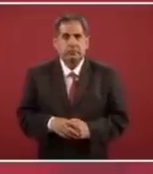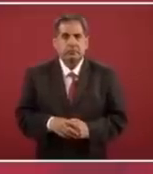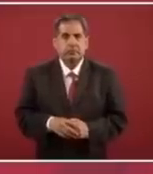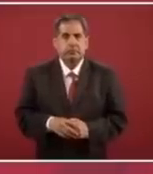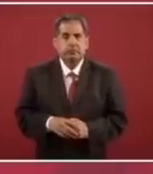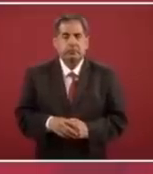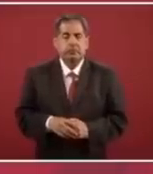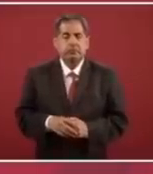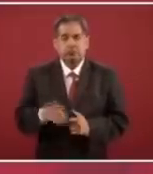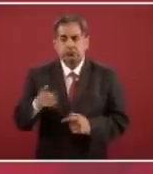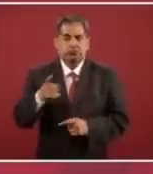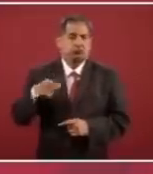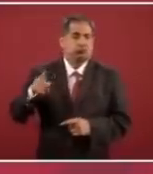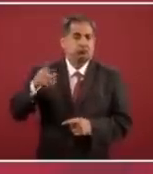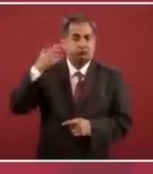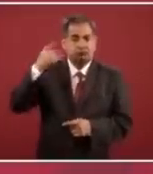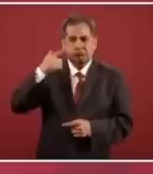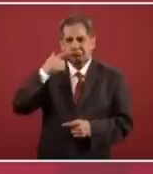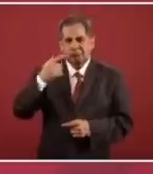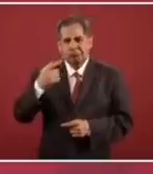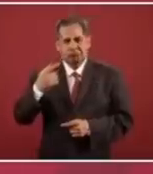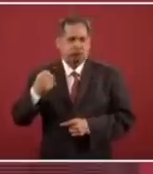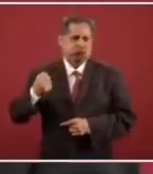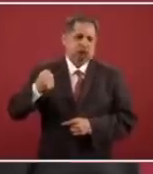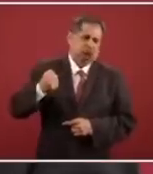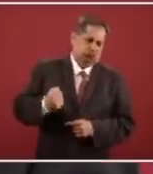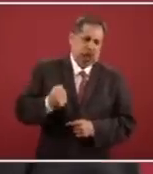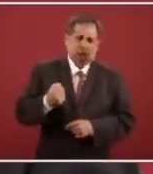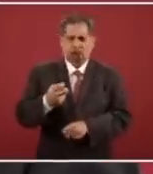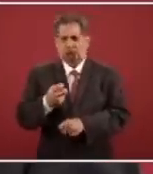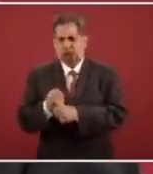la mano dura, cosas